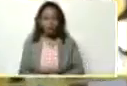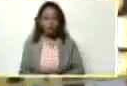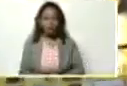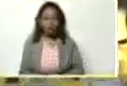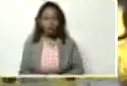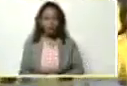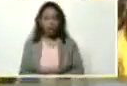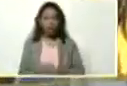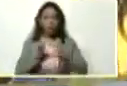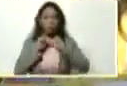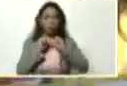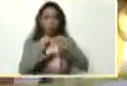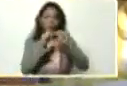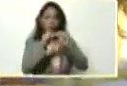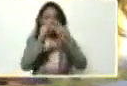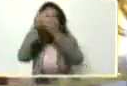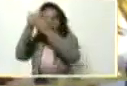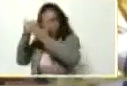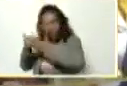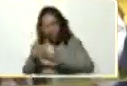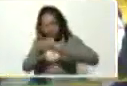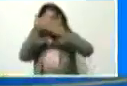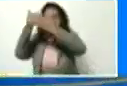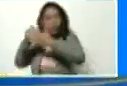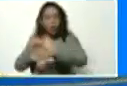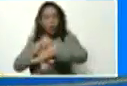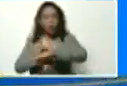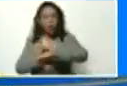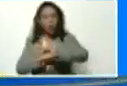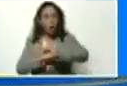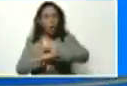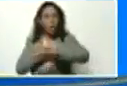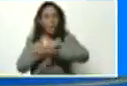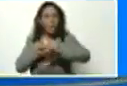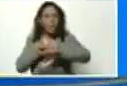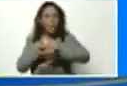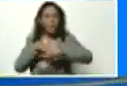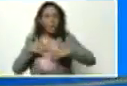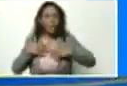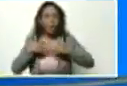la continuación de los estudios, doctora Magali.